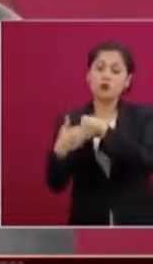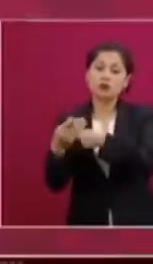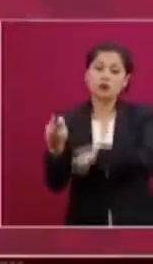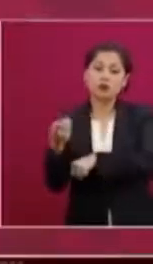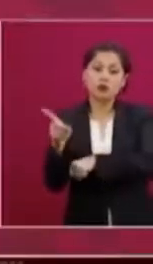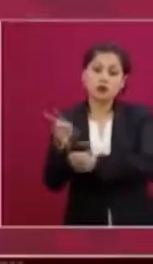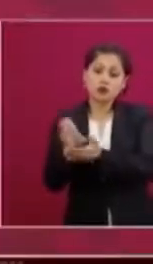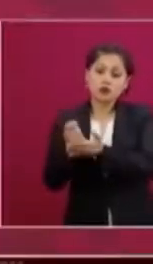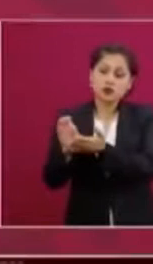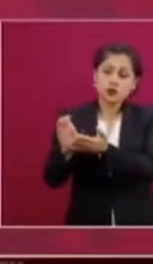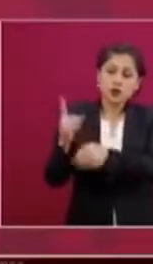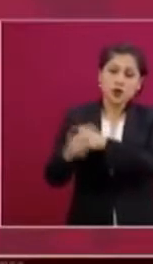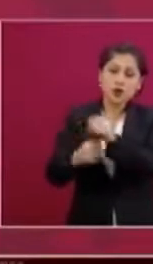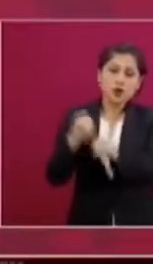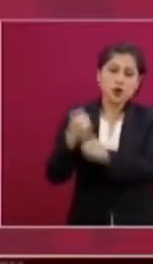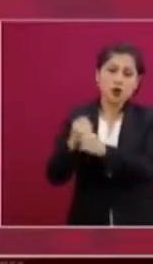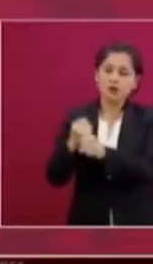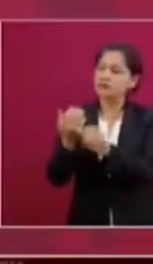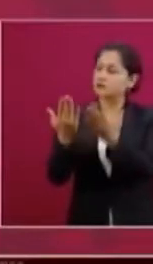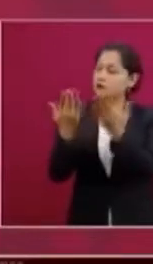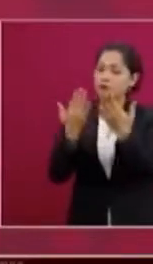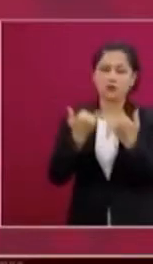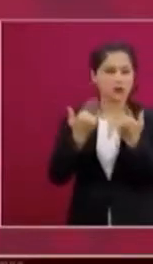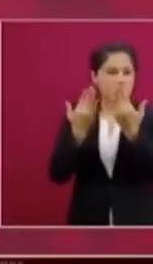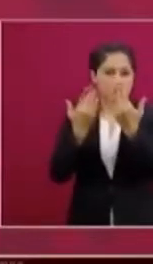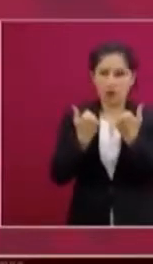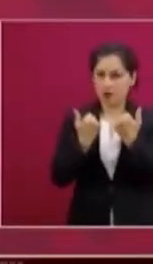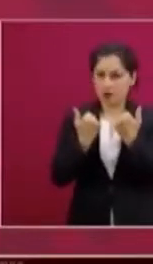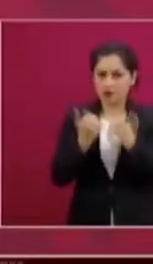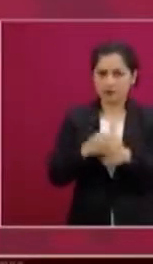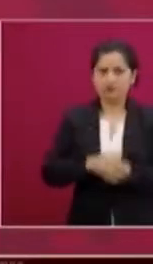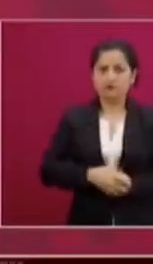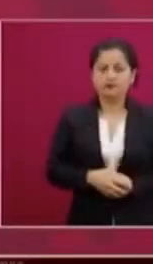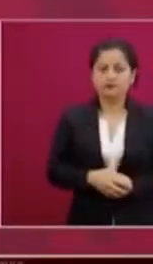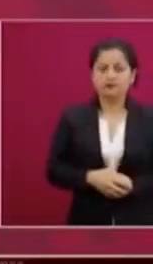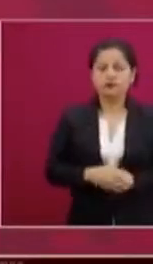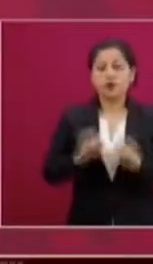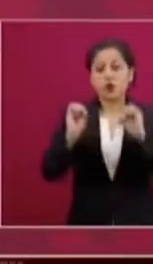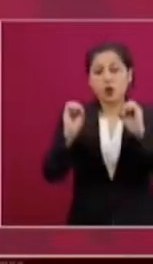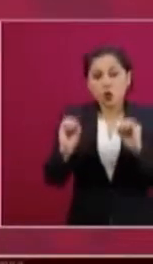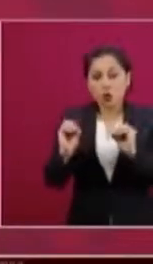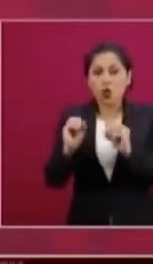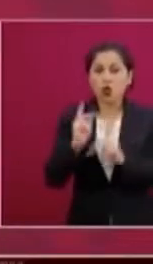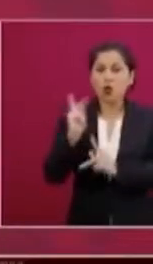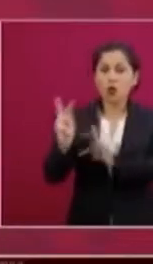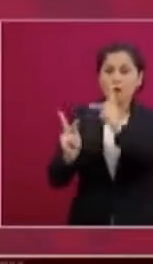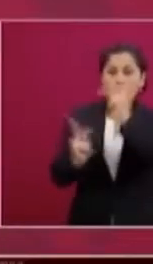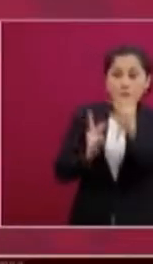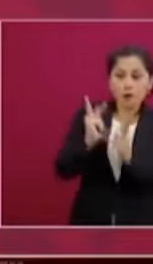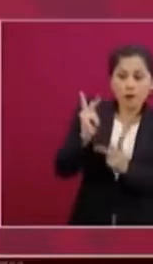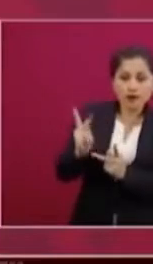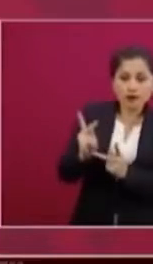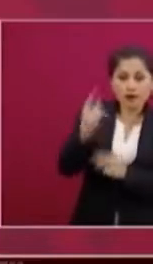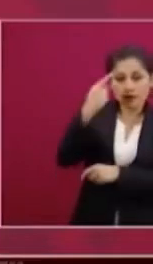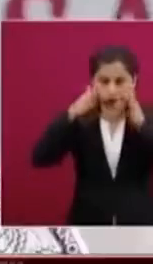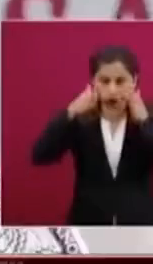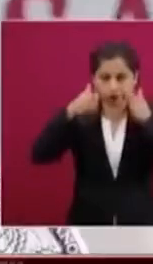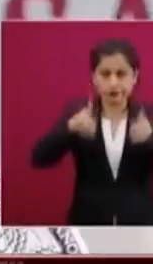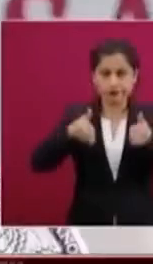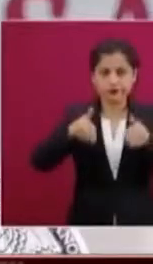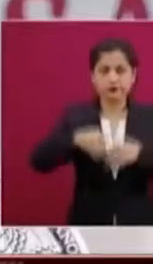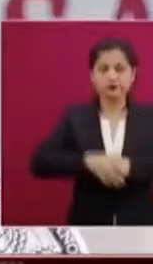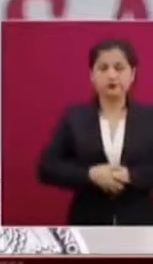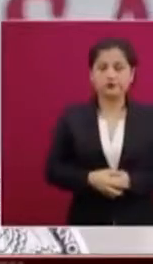se confunda lealtad con complicidad. En el gobierno la lealtad debe ser institucional, no